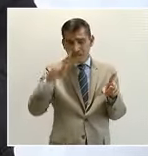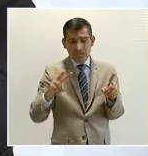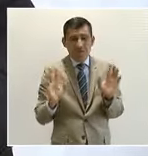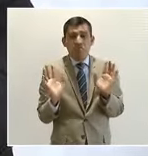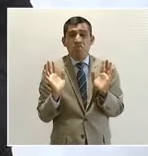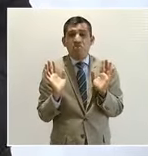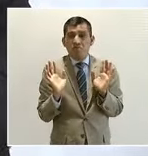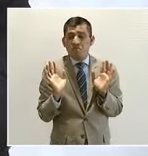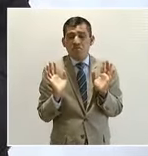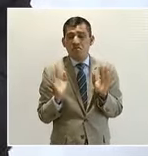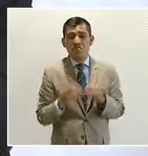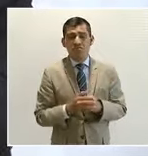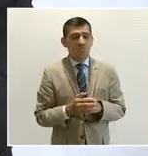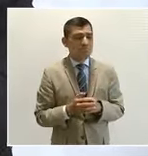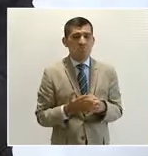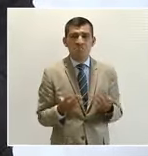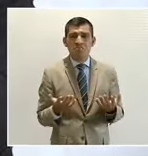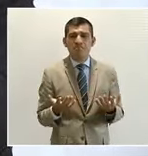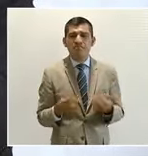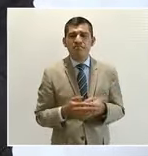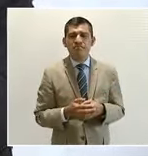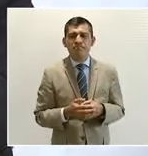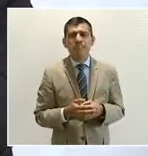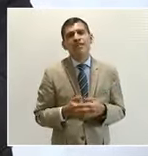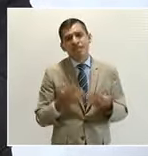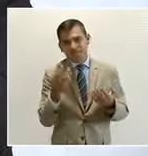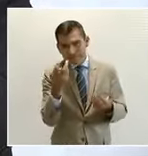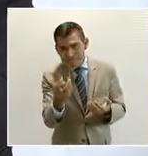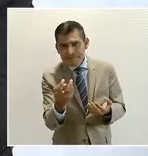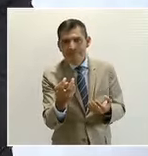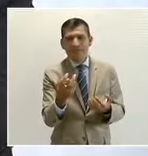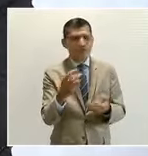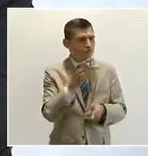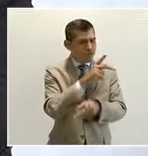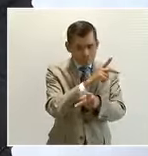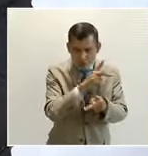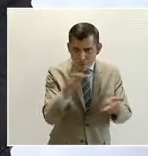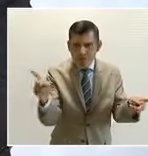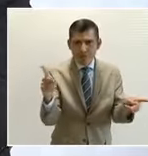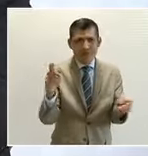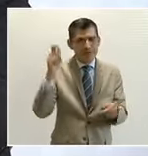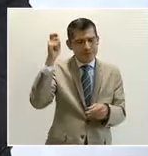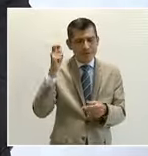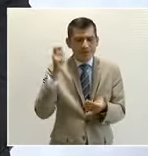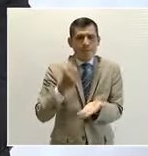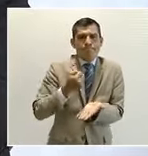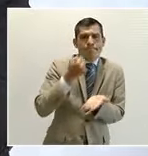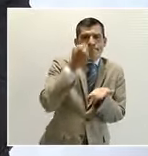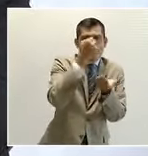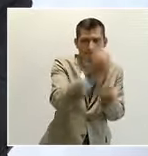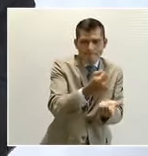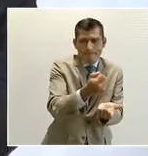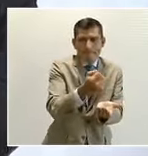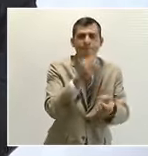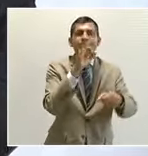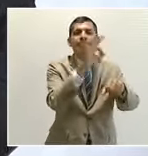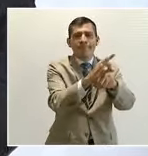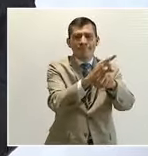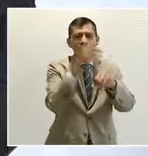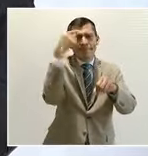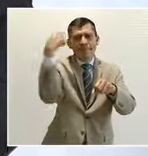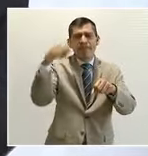por eso a todos se les da esta pensión que es una recompensa para que puedan